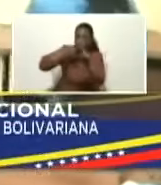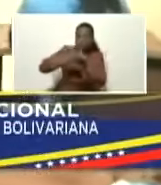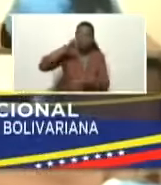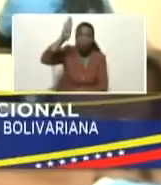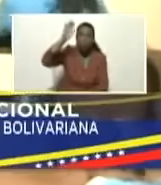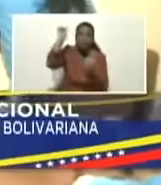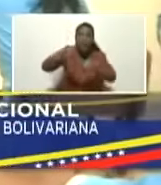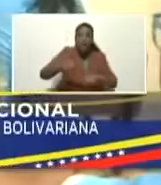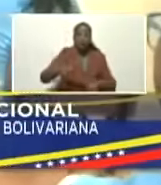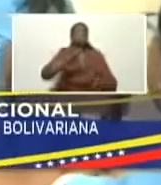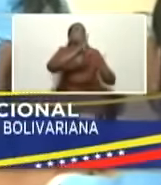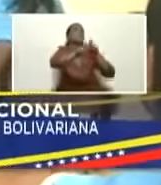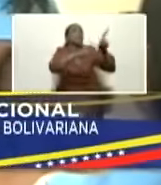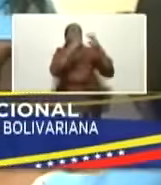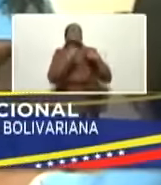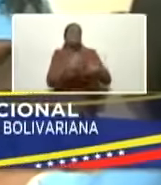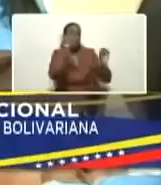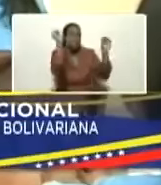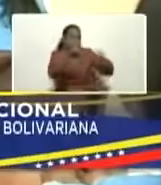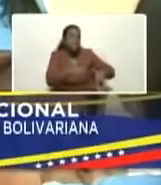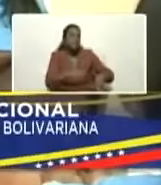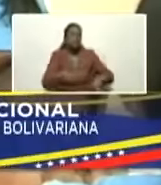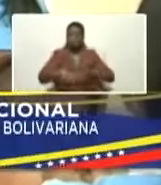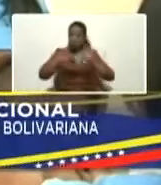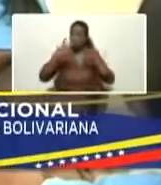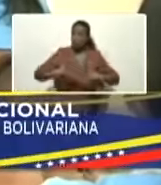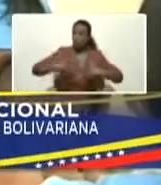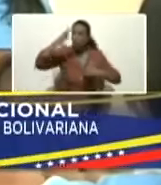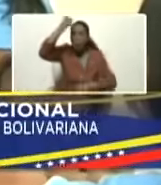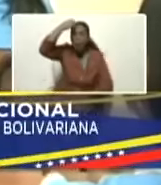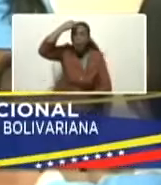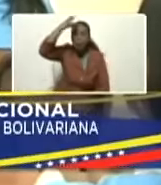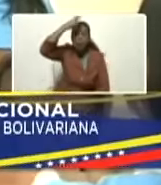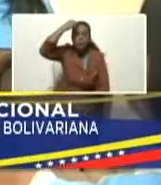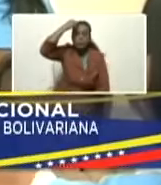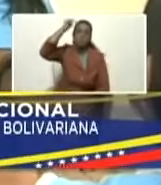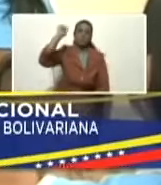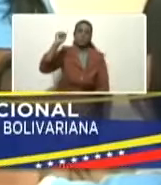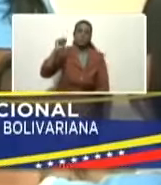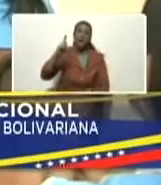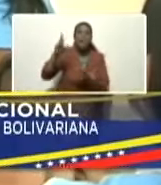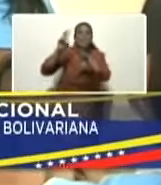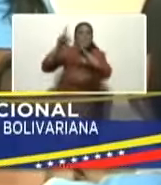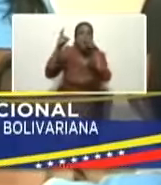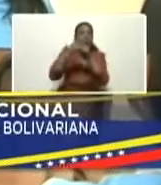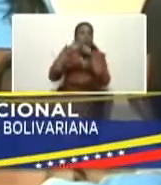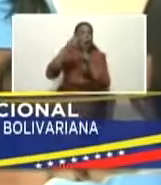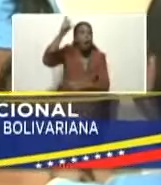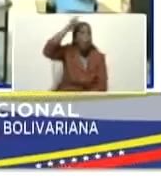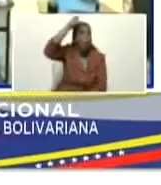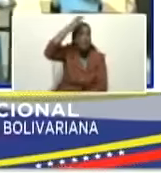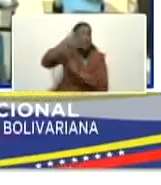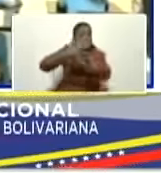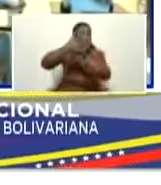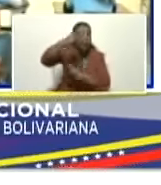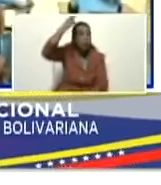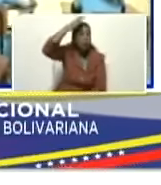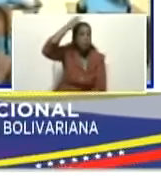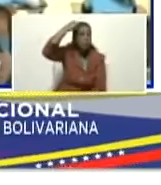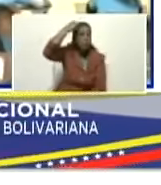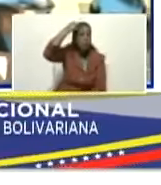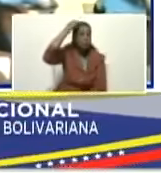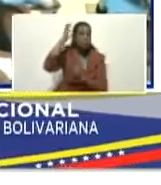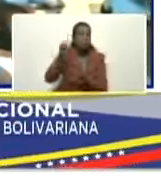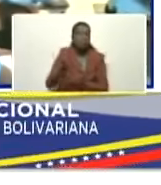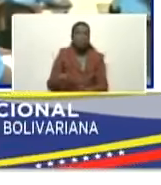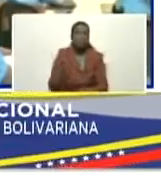futuro? Sí. Tienen que tener conciencia. Miren la palabra, conciencia. Si